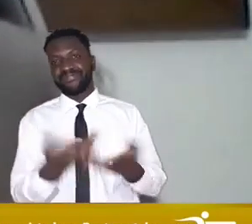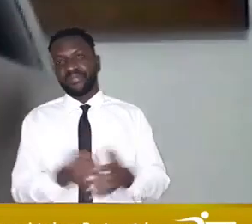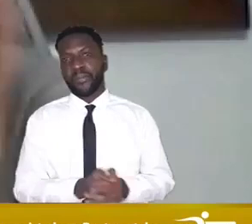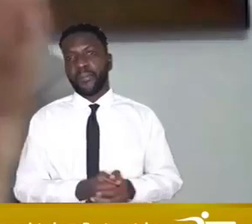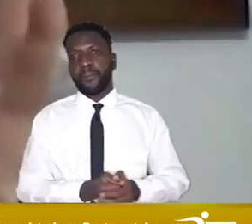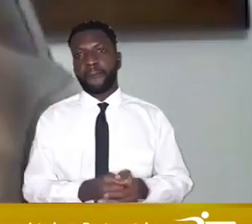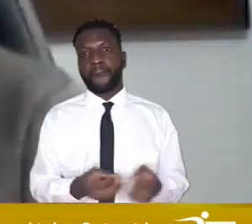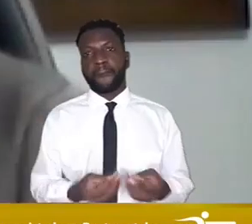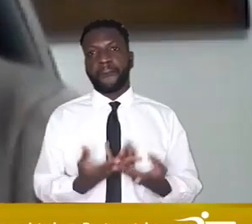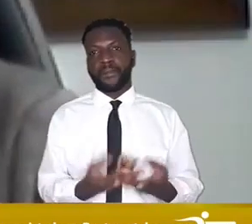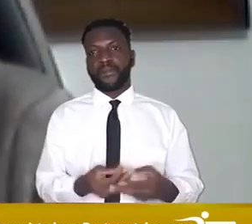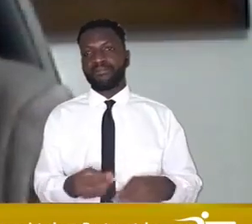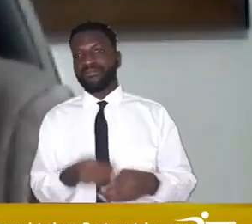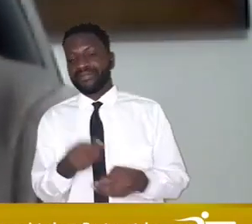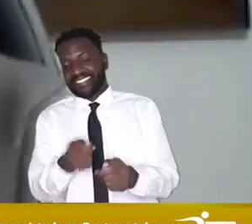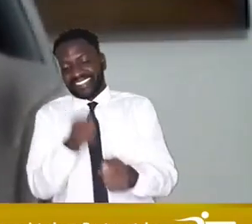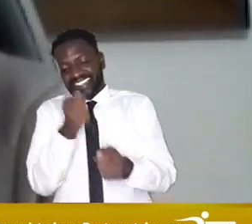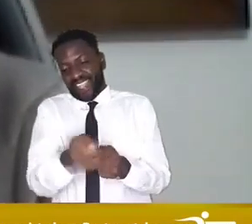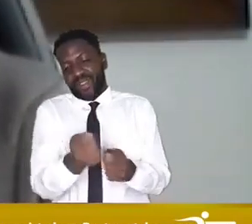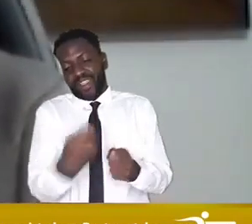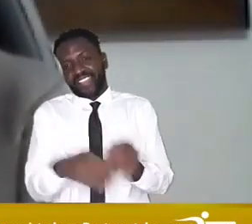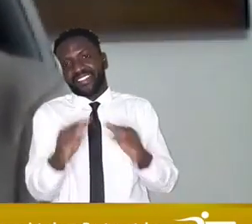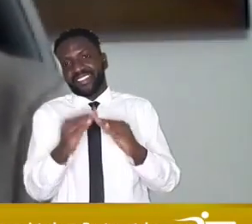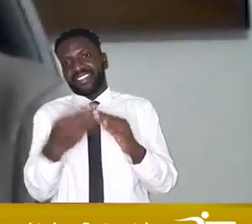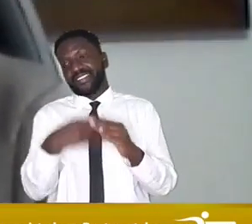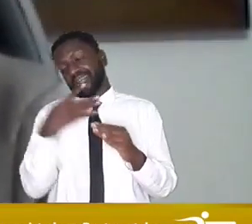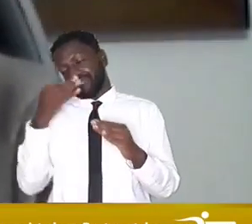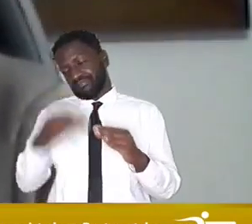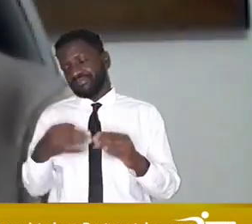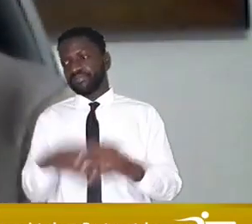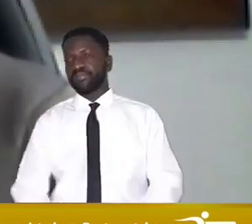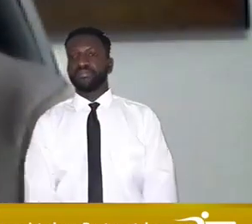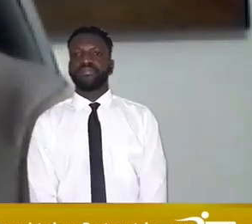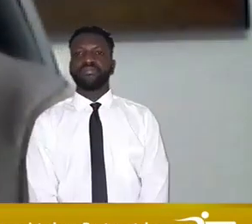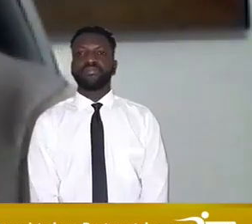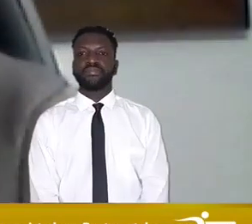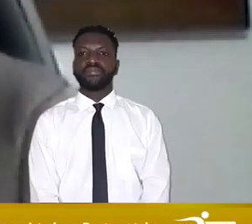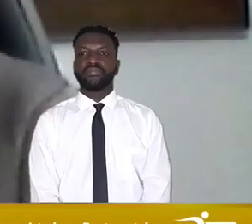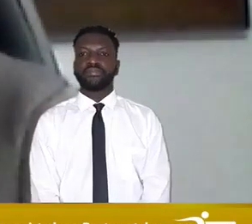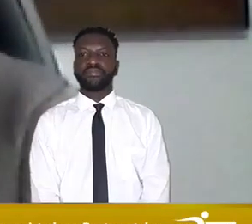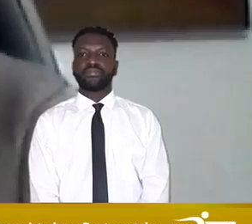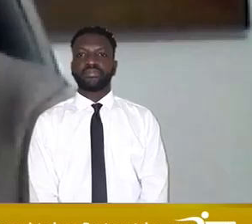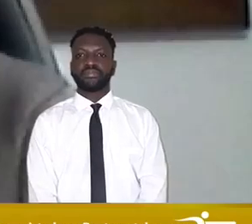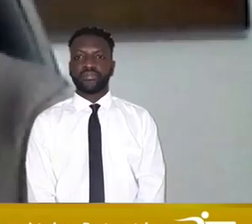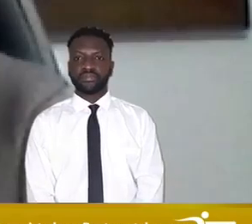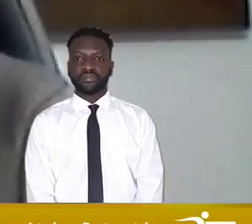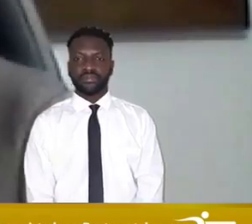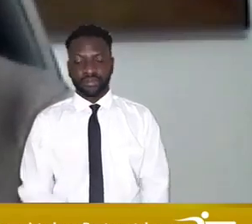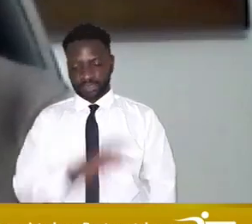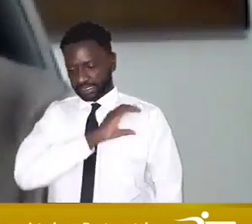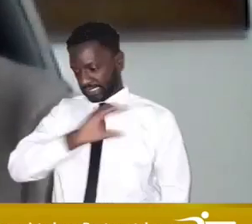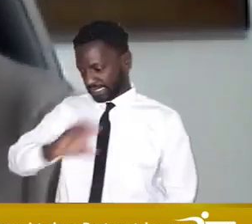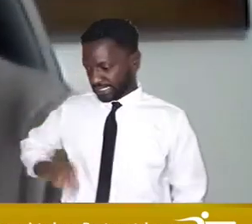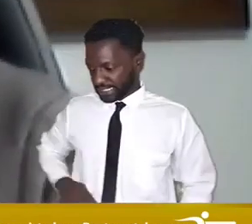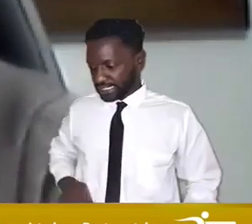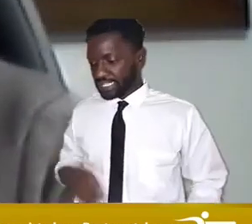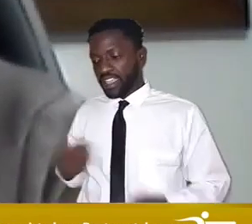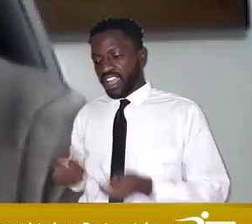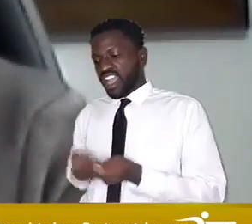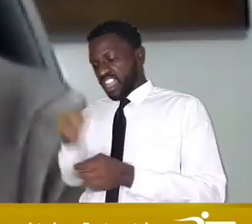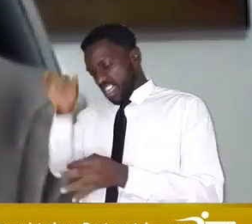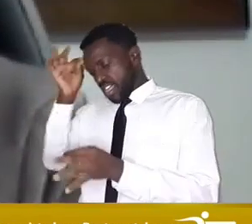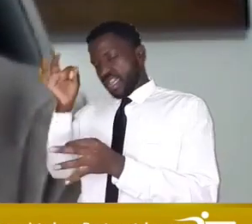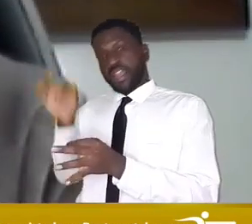casa, cosas reales. Pero que los cristianos de fe pura resuelven de forma